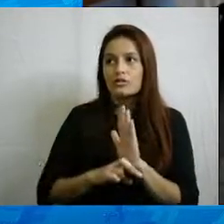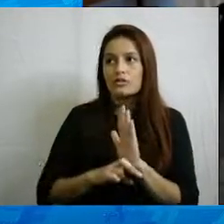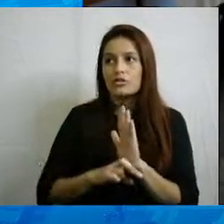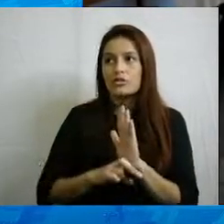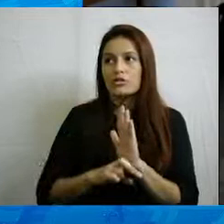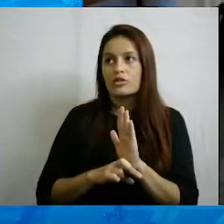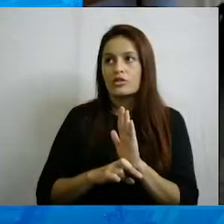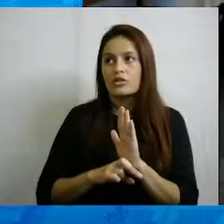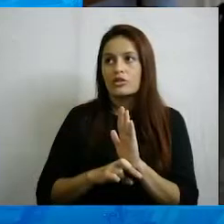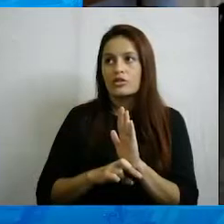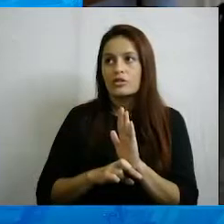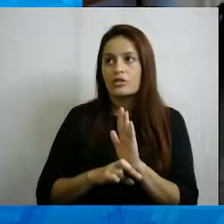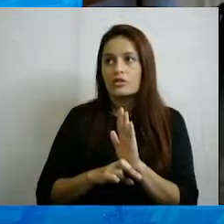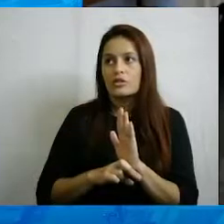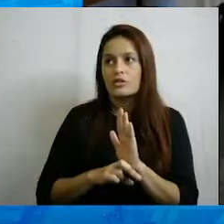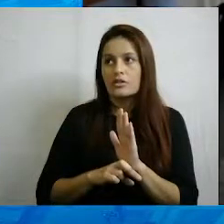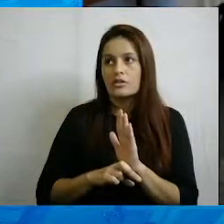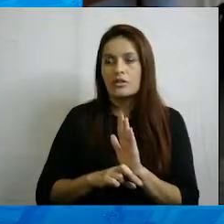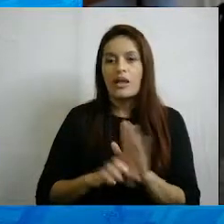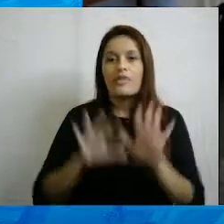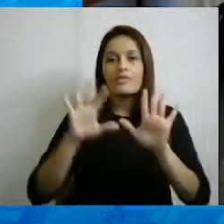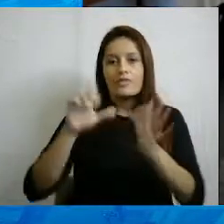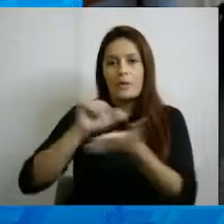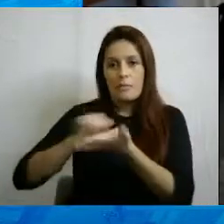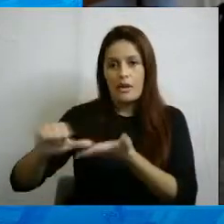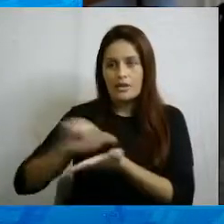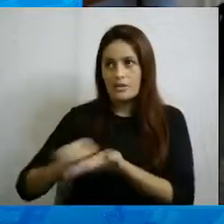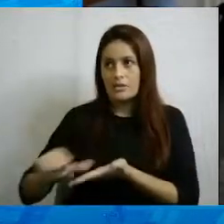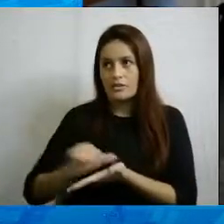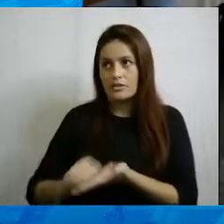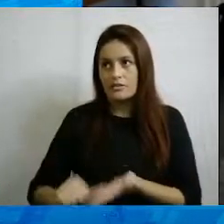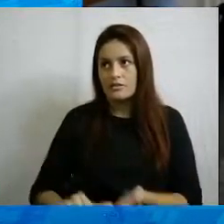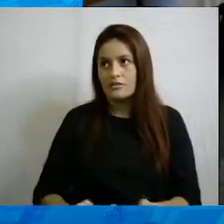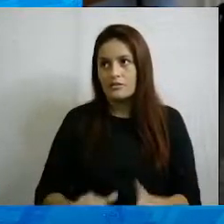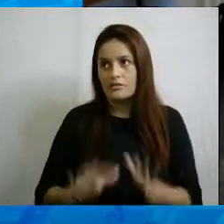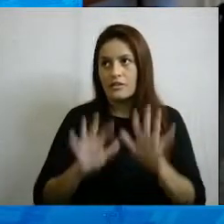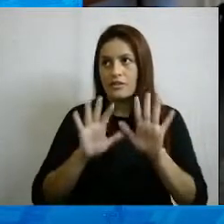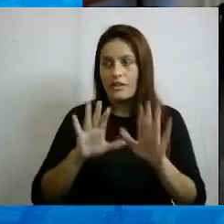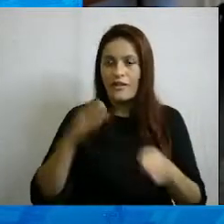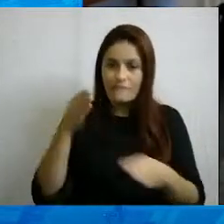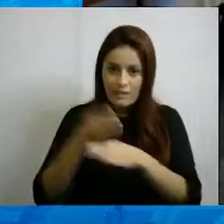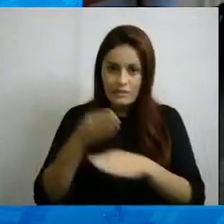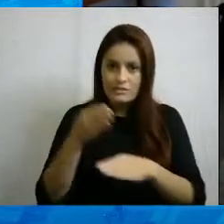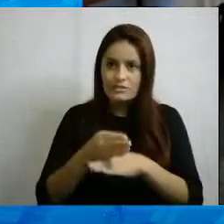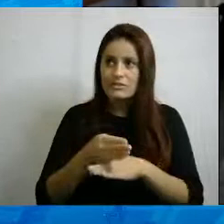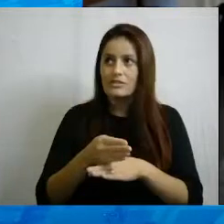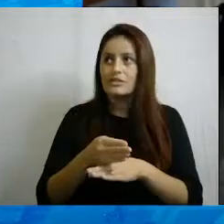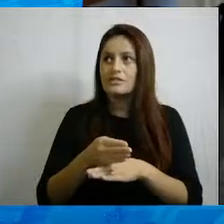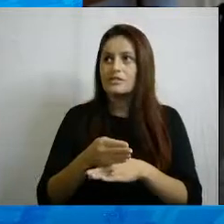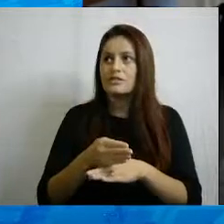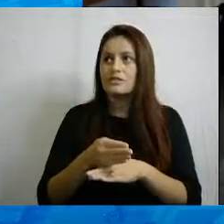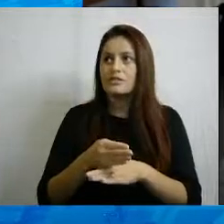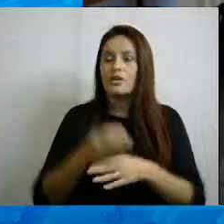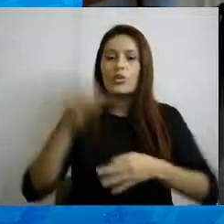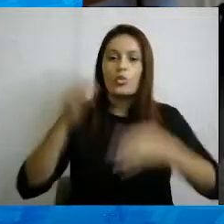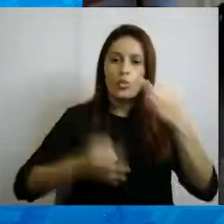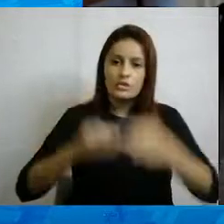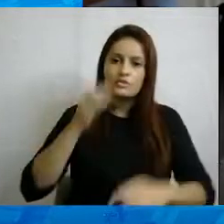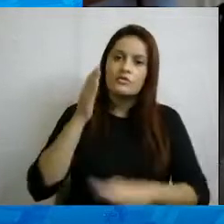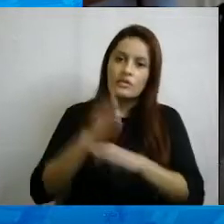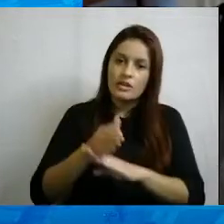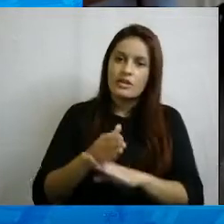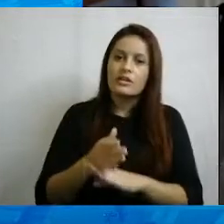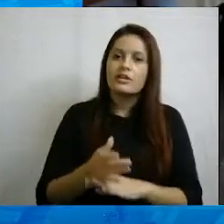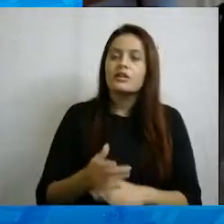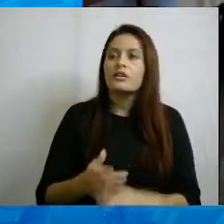sacó 10 partes. Yo tuve que ir 10 veces al magistrado. Y me decía, señora,